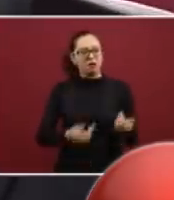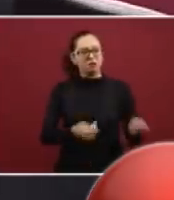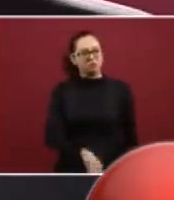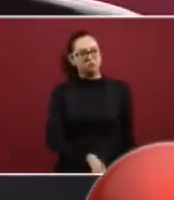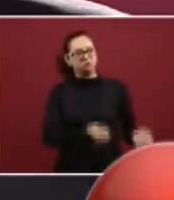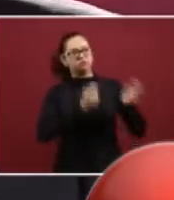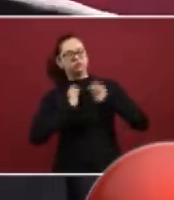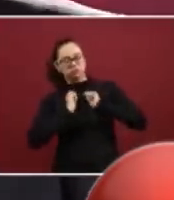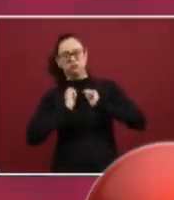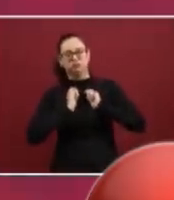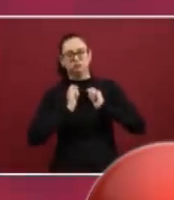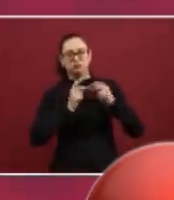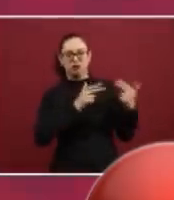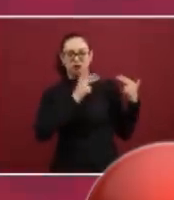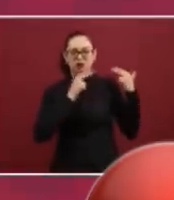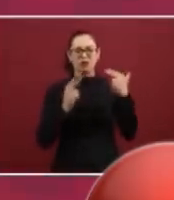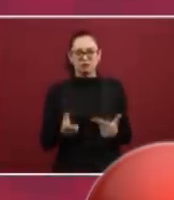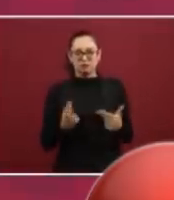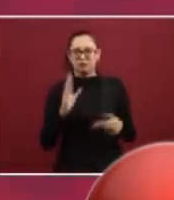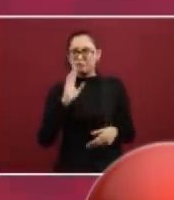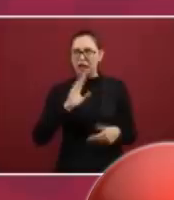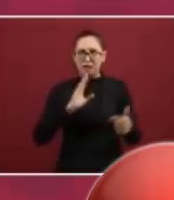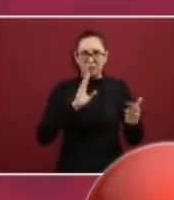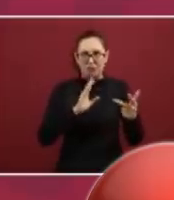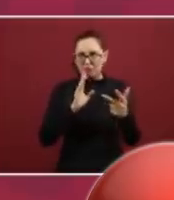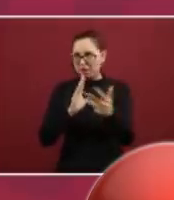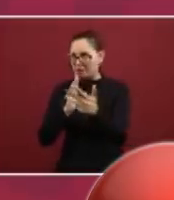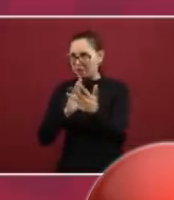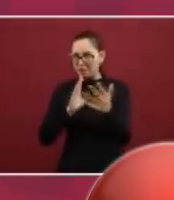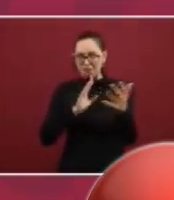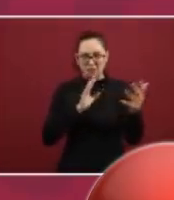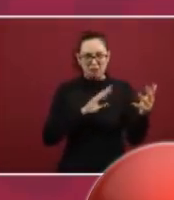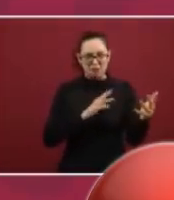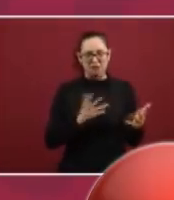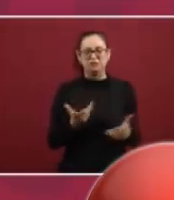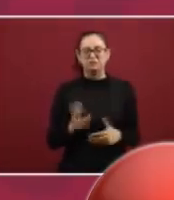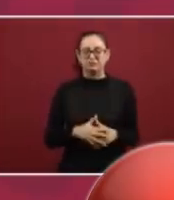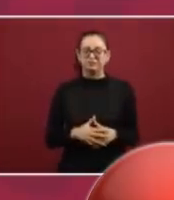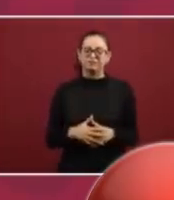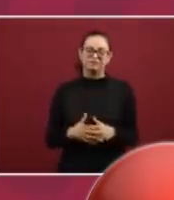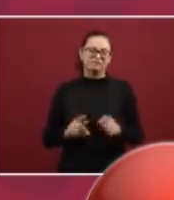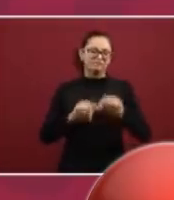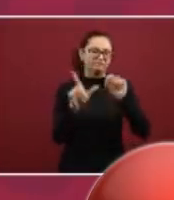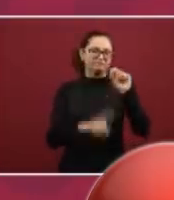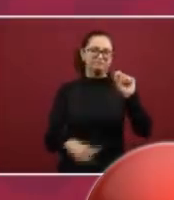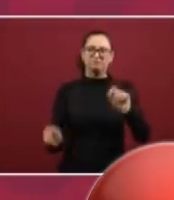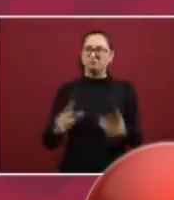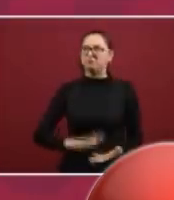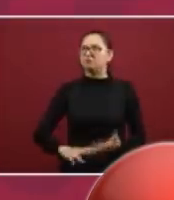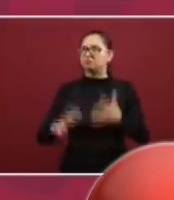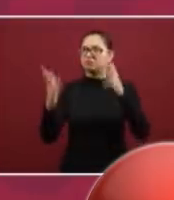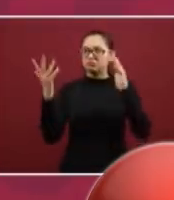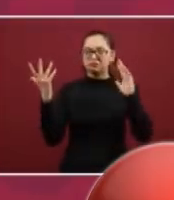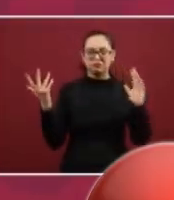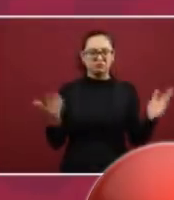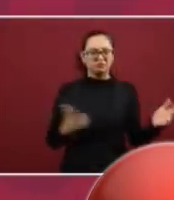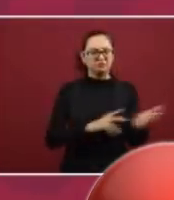para enfrentar la violencia en el país.